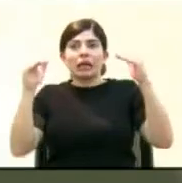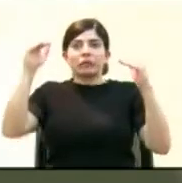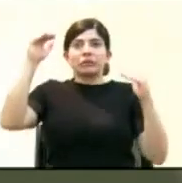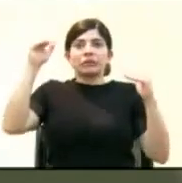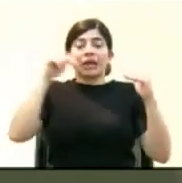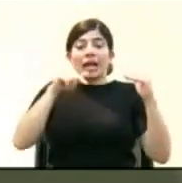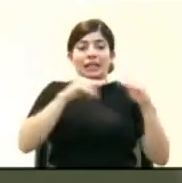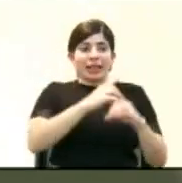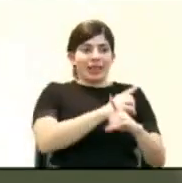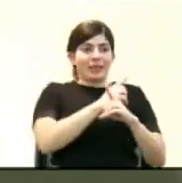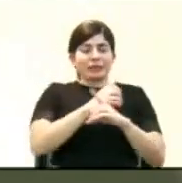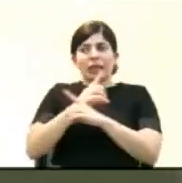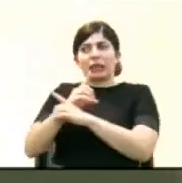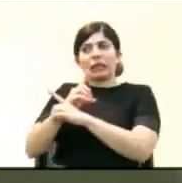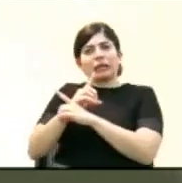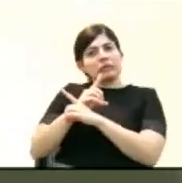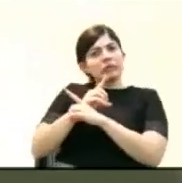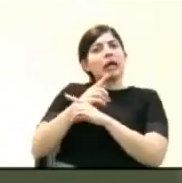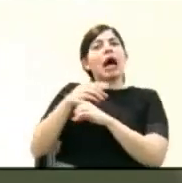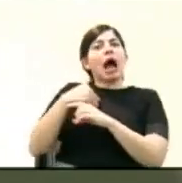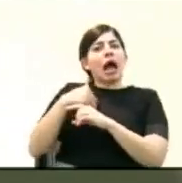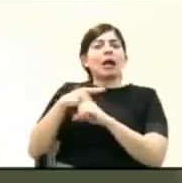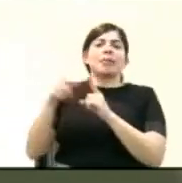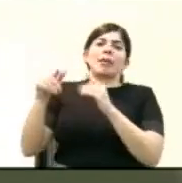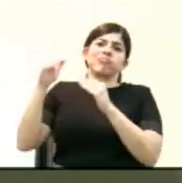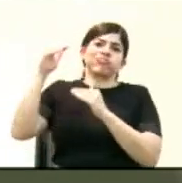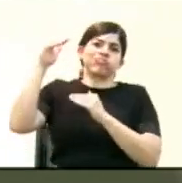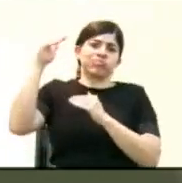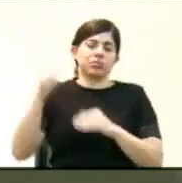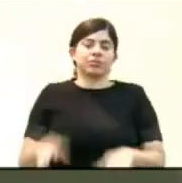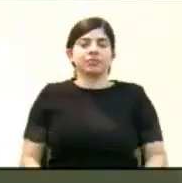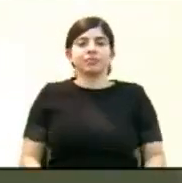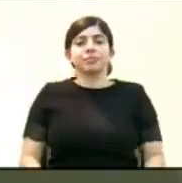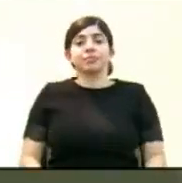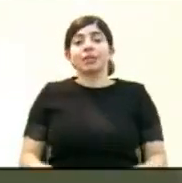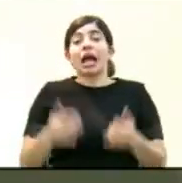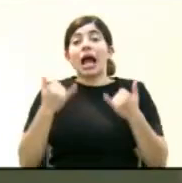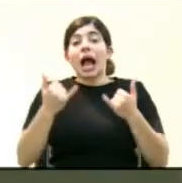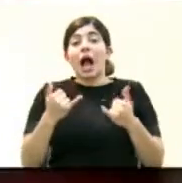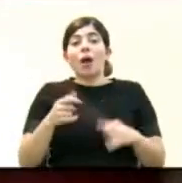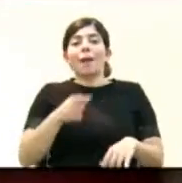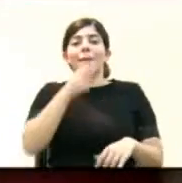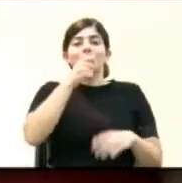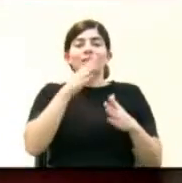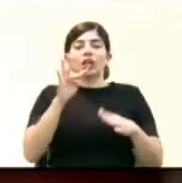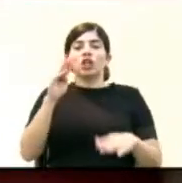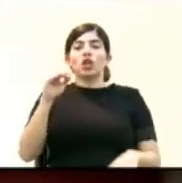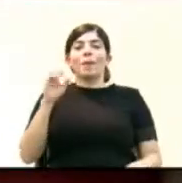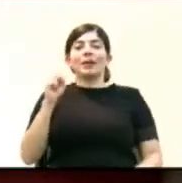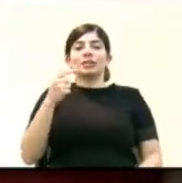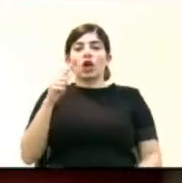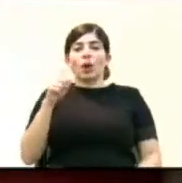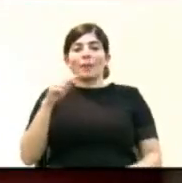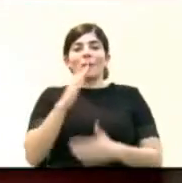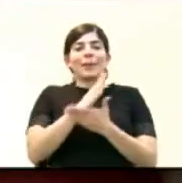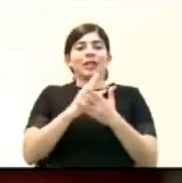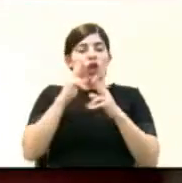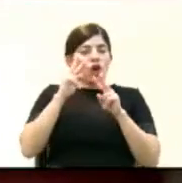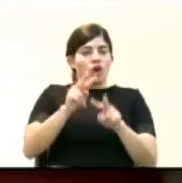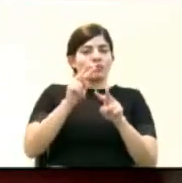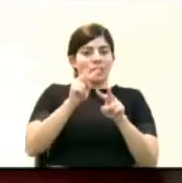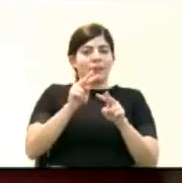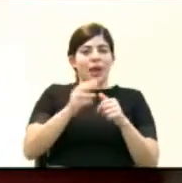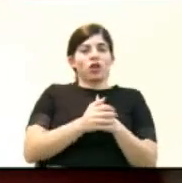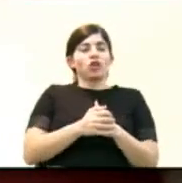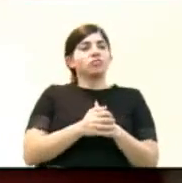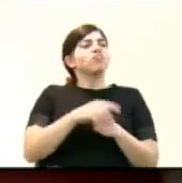pues, la situación que estamos viviendo ahora. Continuamos con el colega Tomás Gómez del Observador. Por favor, indicar